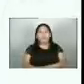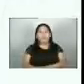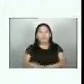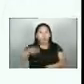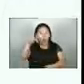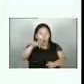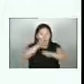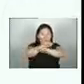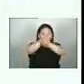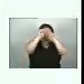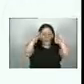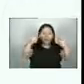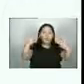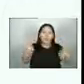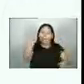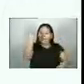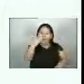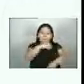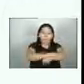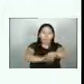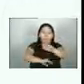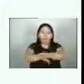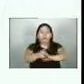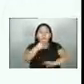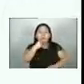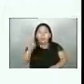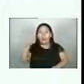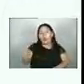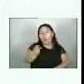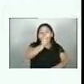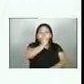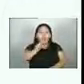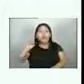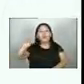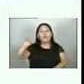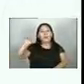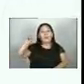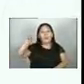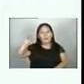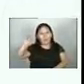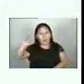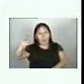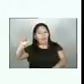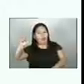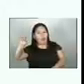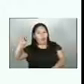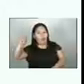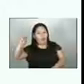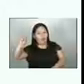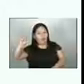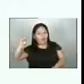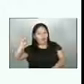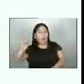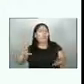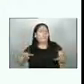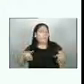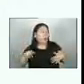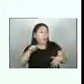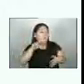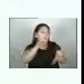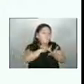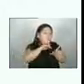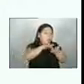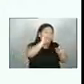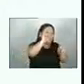Esta madrugada fue detenido el cantante salvadoreño René Alonso Orellana Alfaro, acusado del delito de estafa,